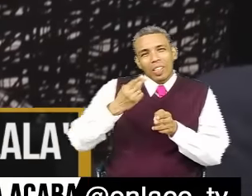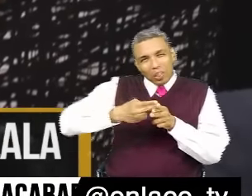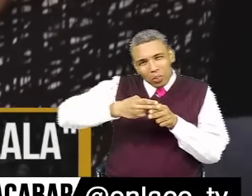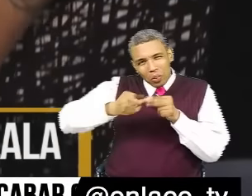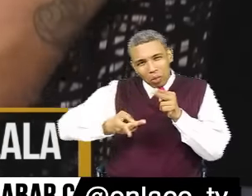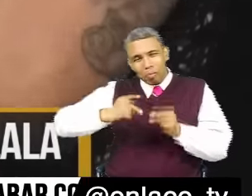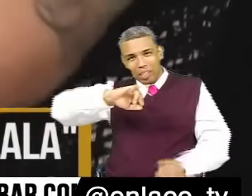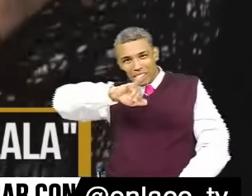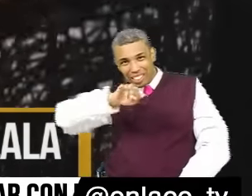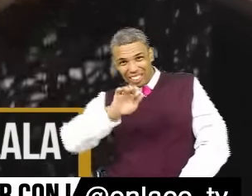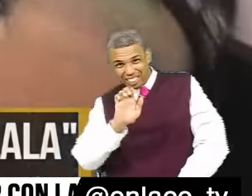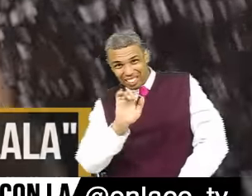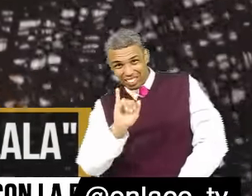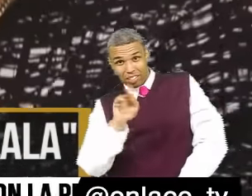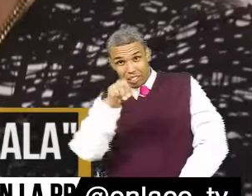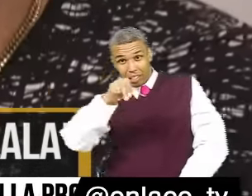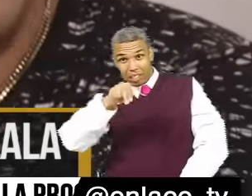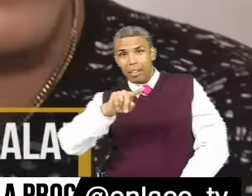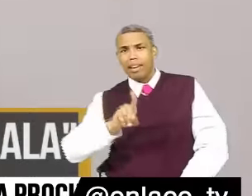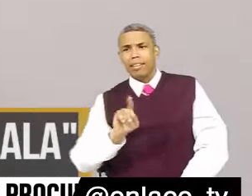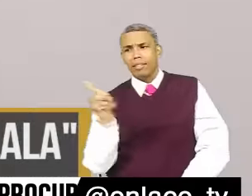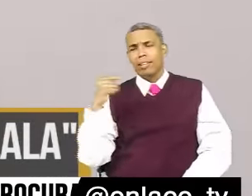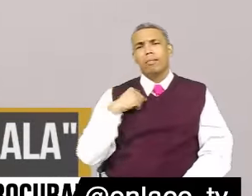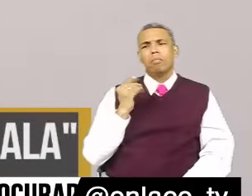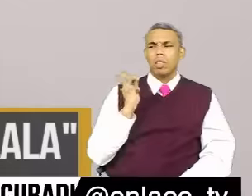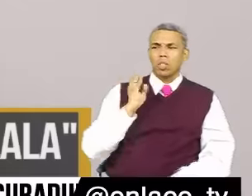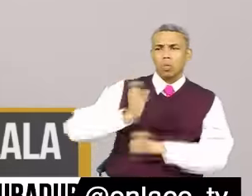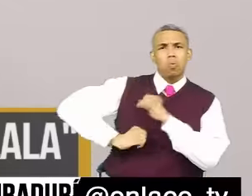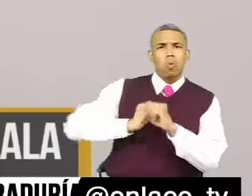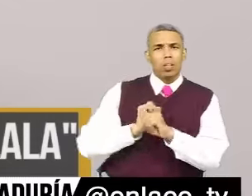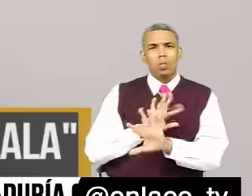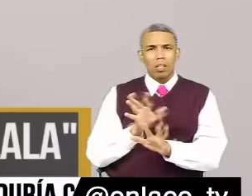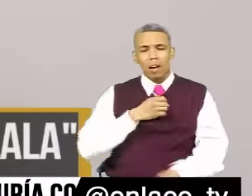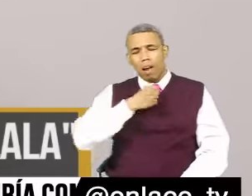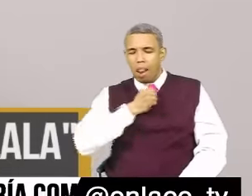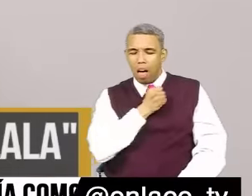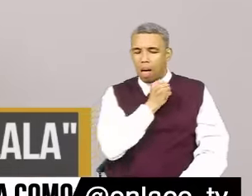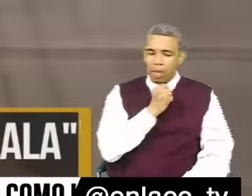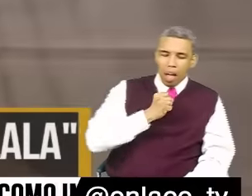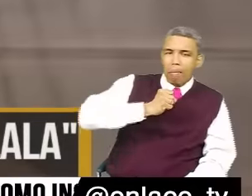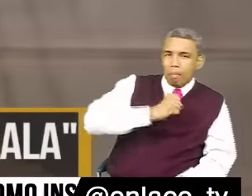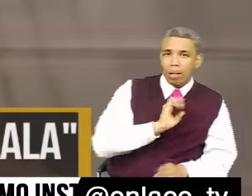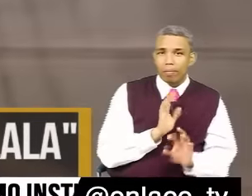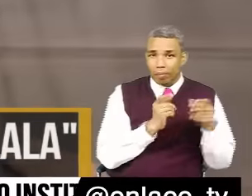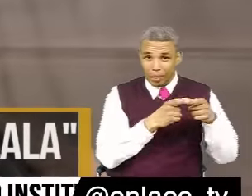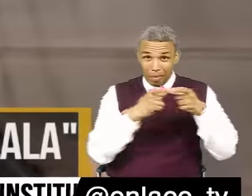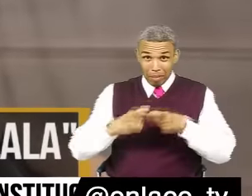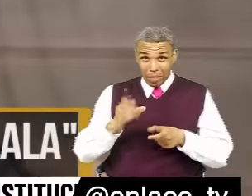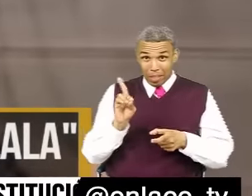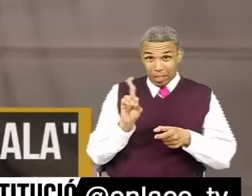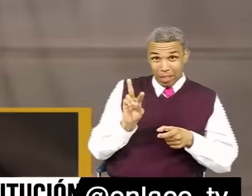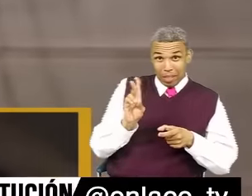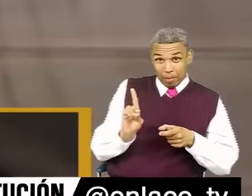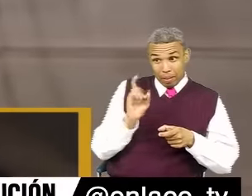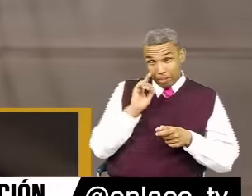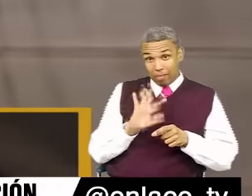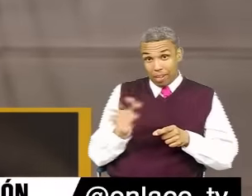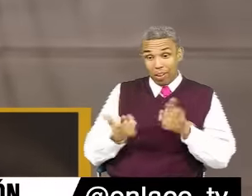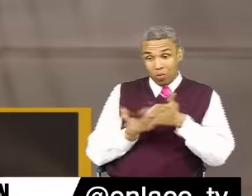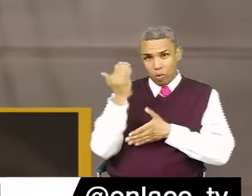lleva 4 años de carrera musical y con Martíllala ya serían 3 los sencillos que ha lanzado. Hemos visitado Cundinamarca,